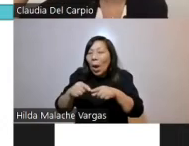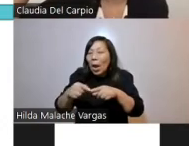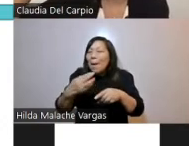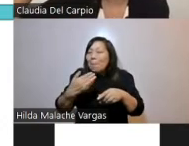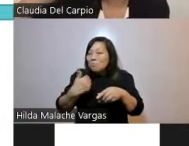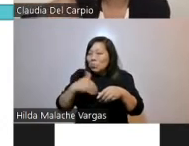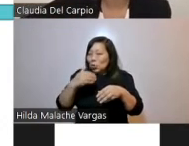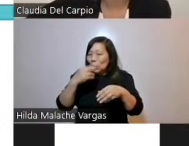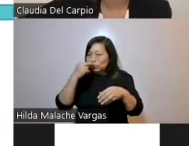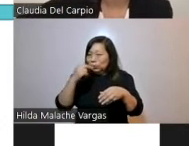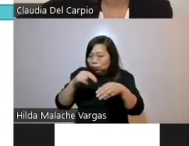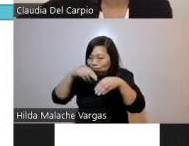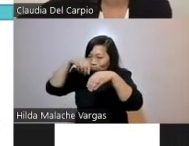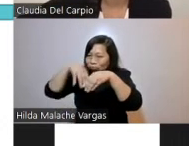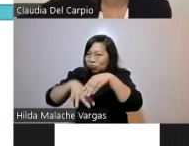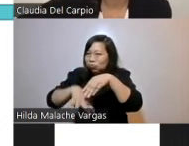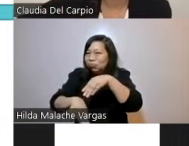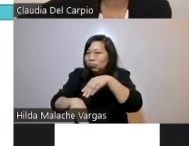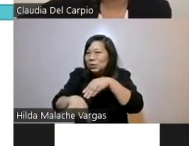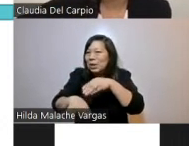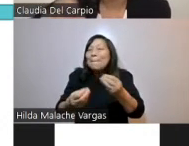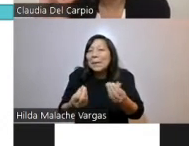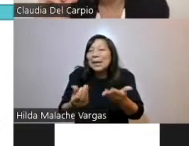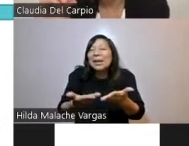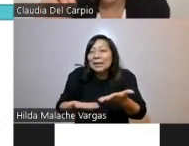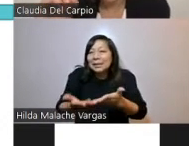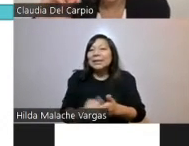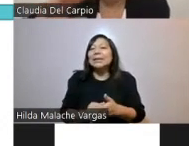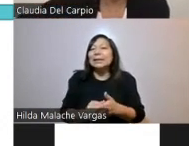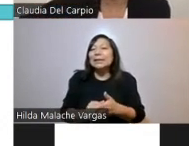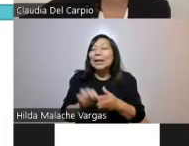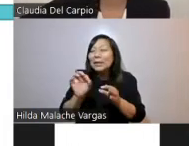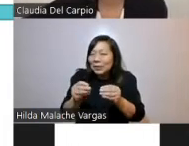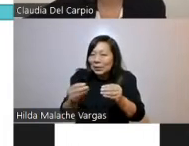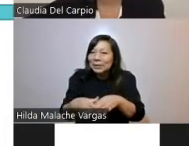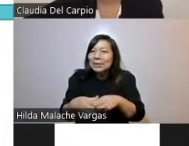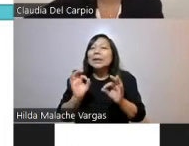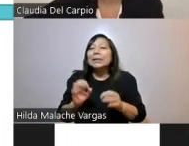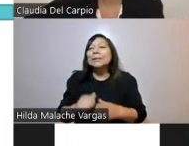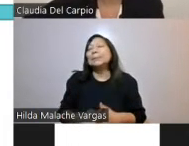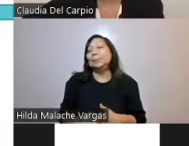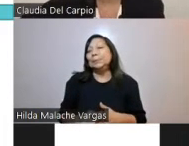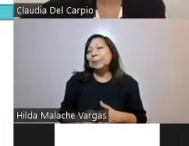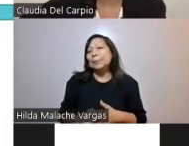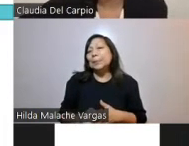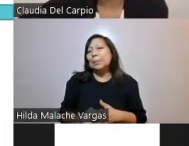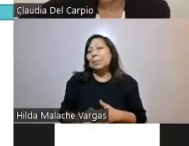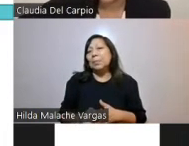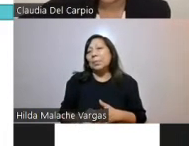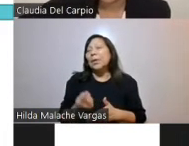uretra y elimina las bacterias que están ahí asomándose. Eh,